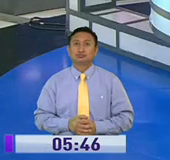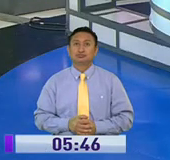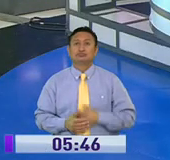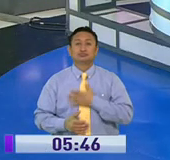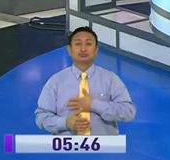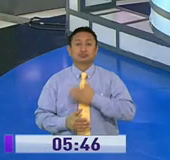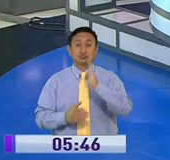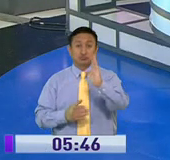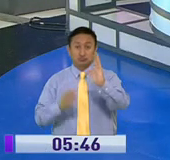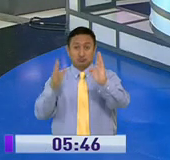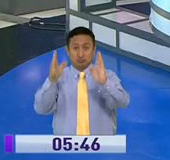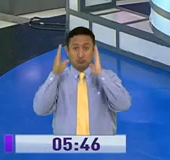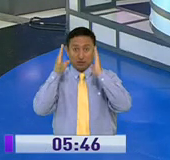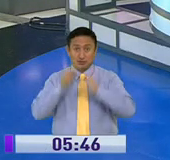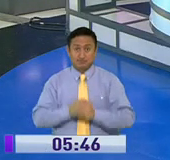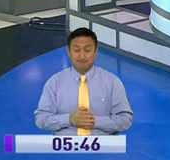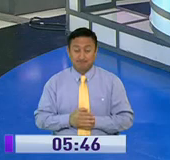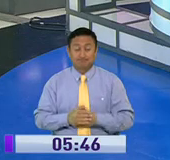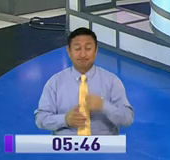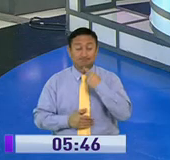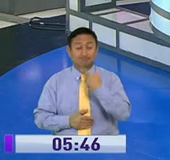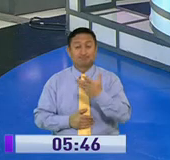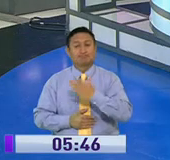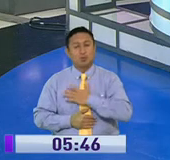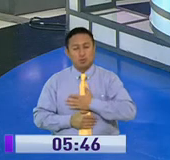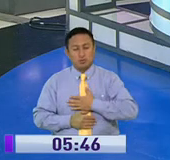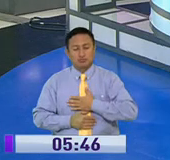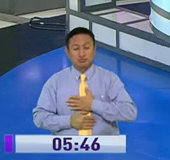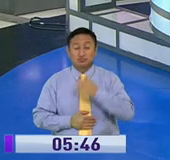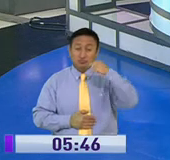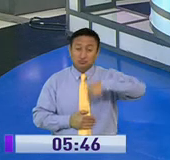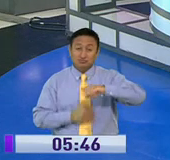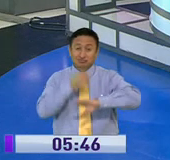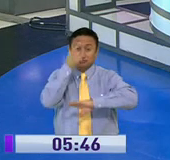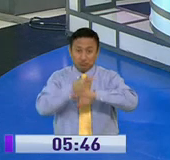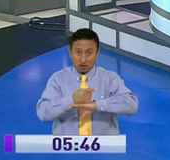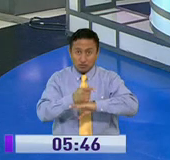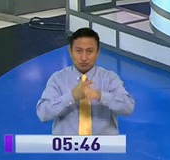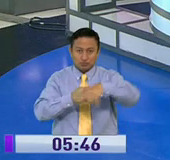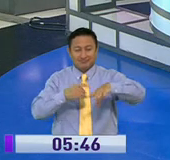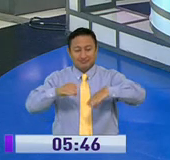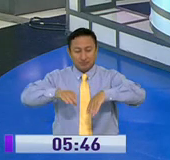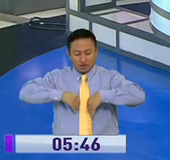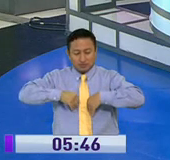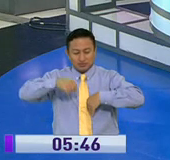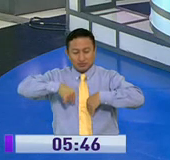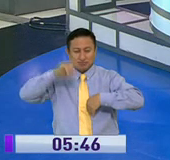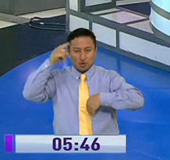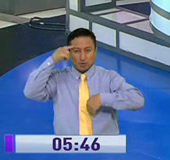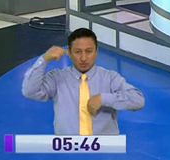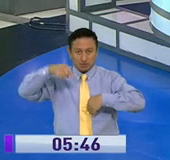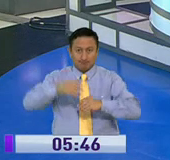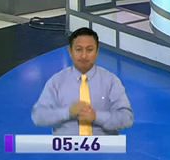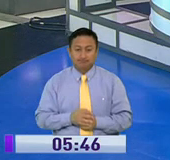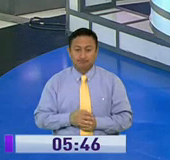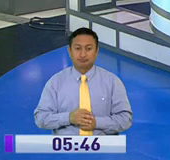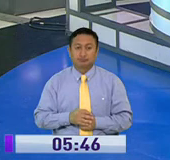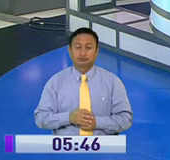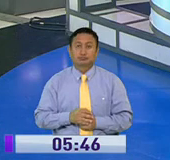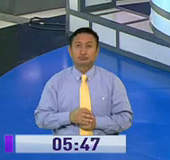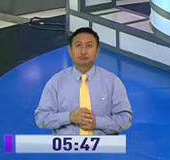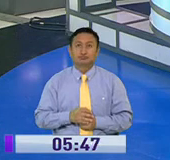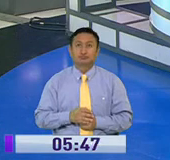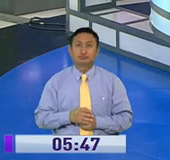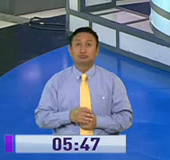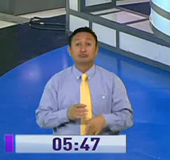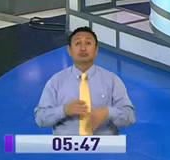la atención y, como le hemos dicho, por favor, acate todas las medidas dispuestas por el gobierno, tanto nacional como local.